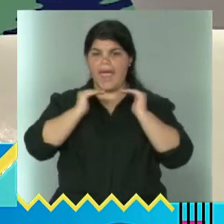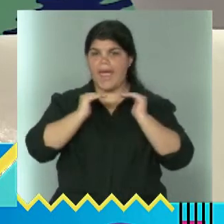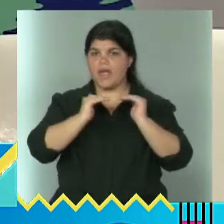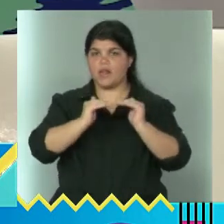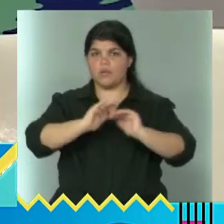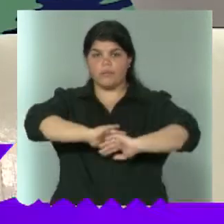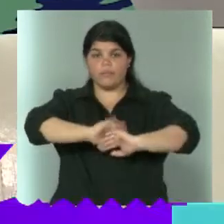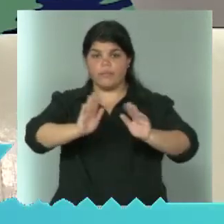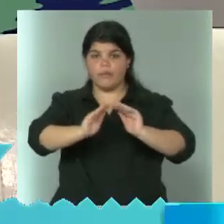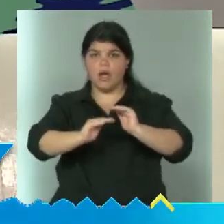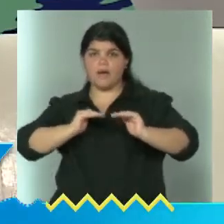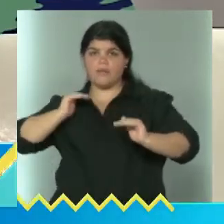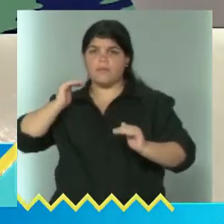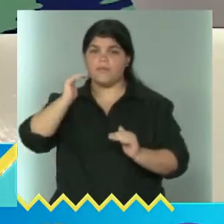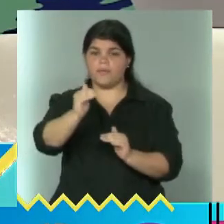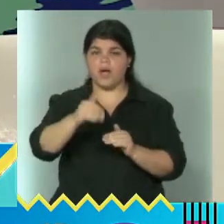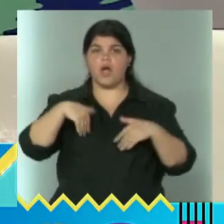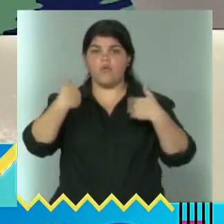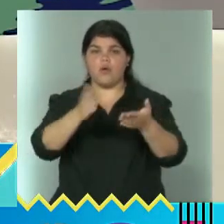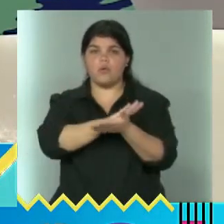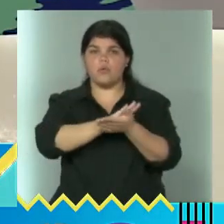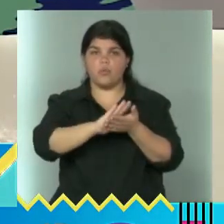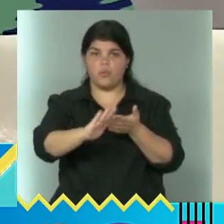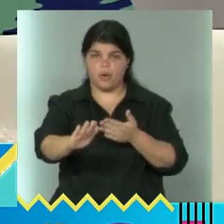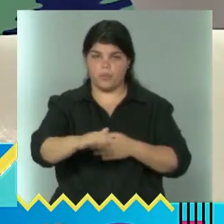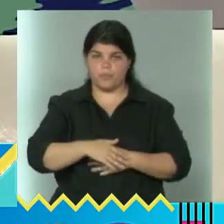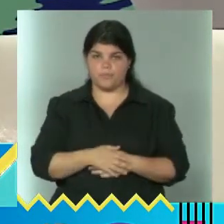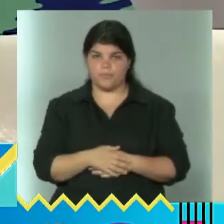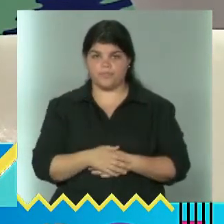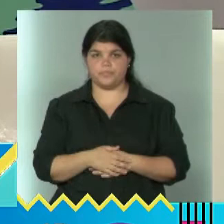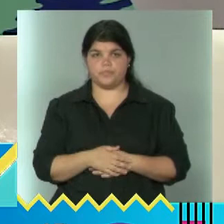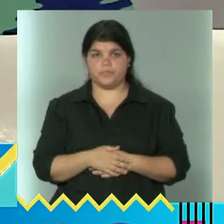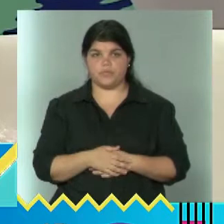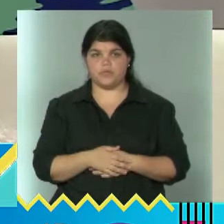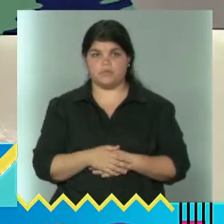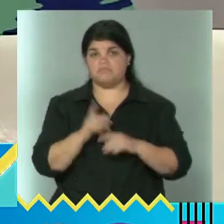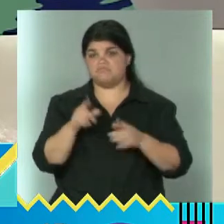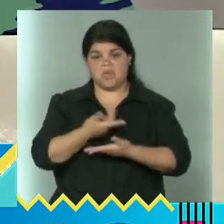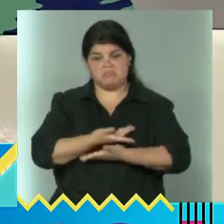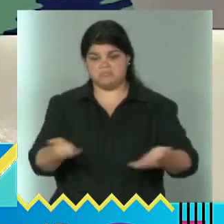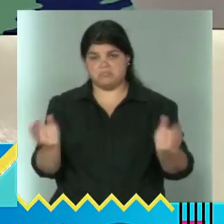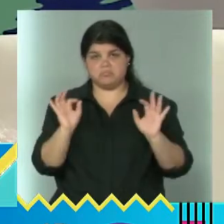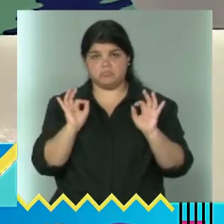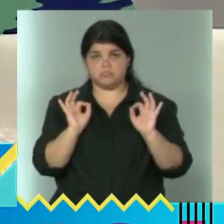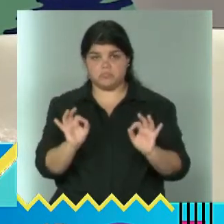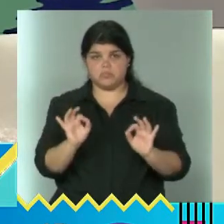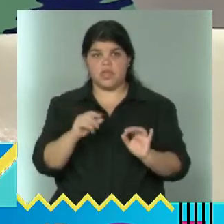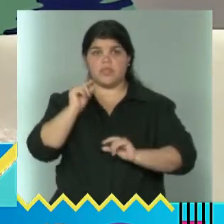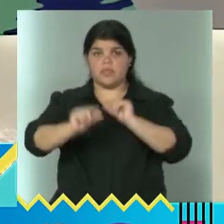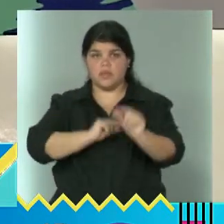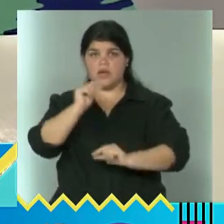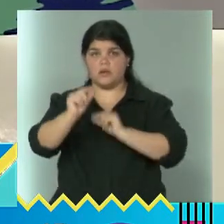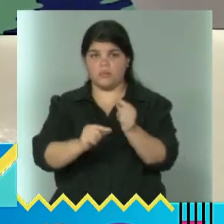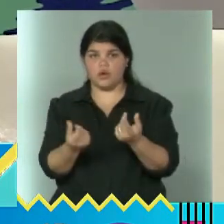y dar ese camino hacia un nuevo equilibrio, ¿no? Bien. Y integrando, yo creo que cada vez más